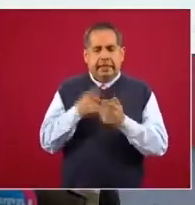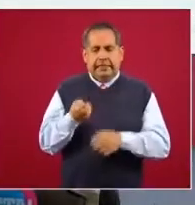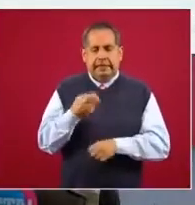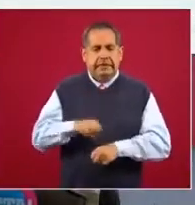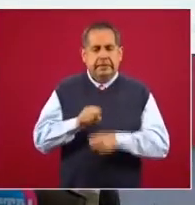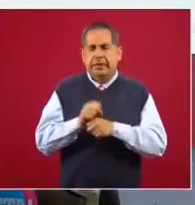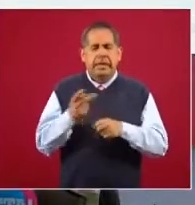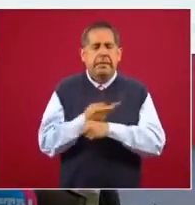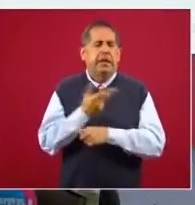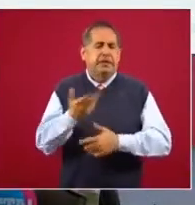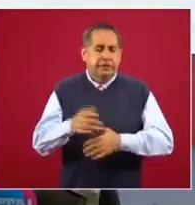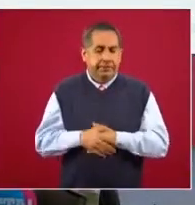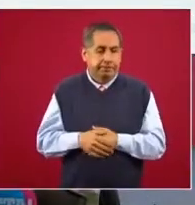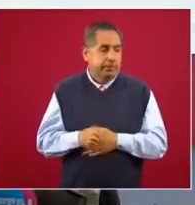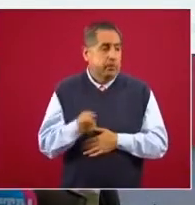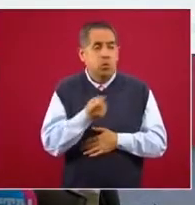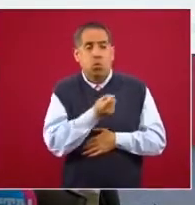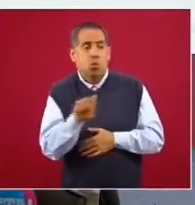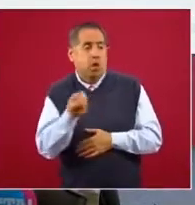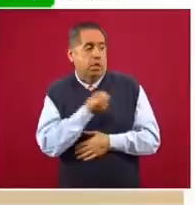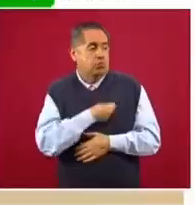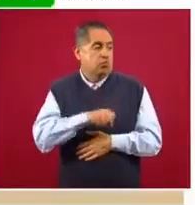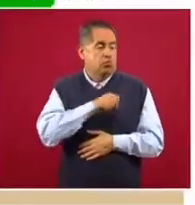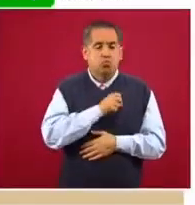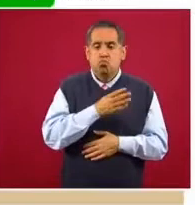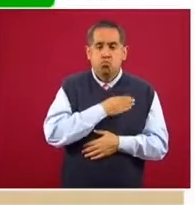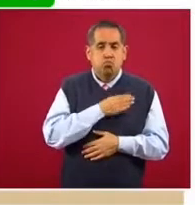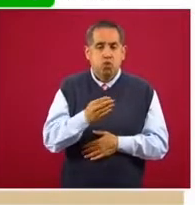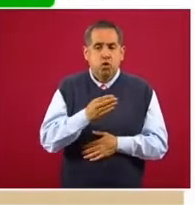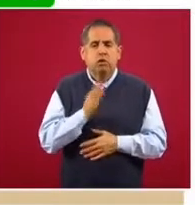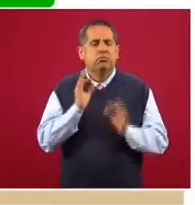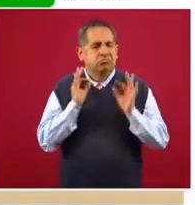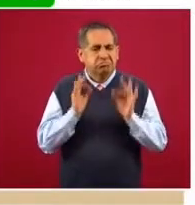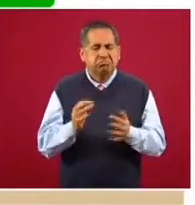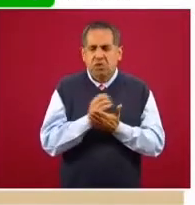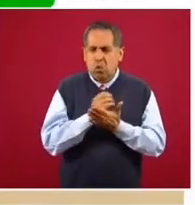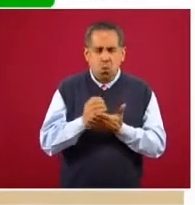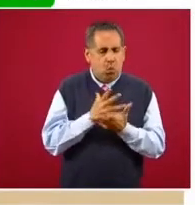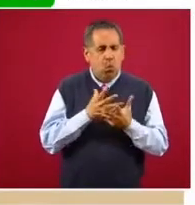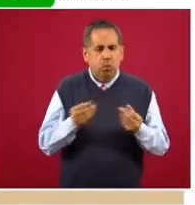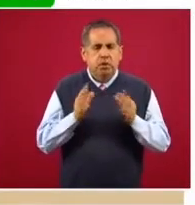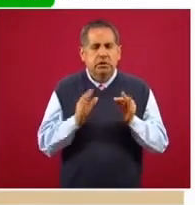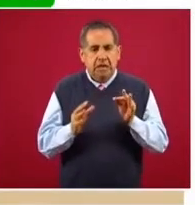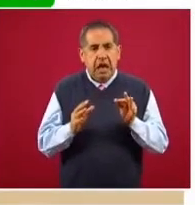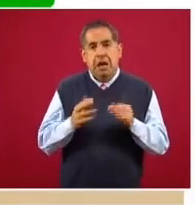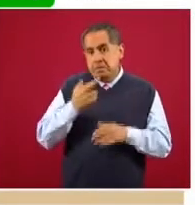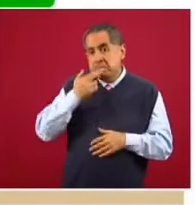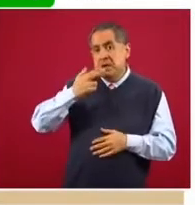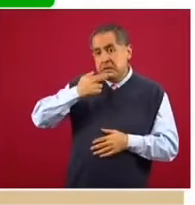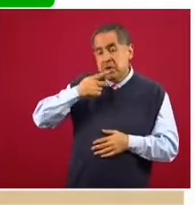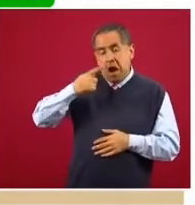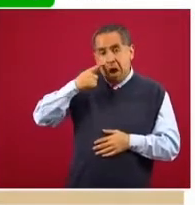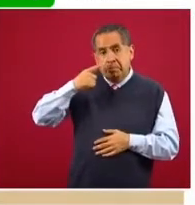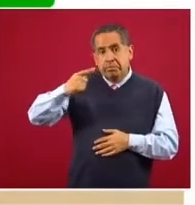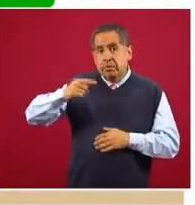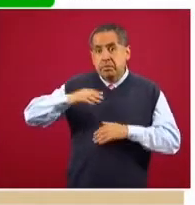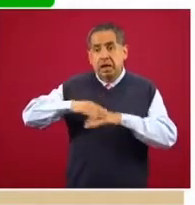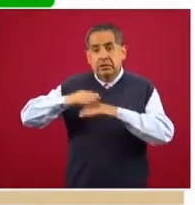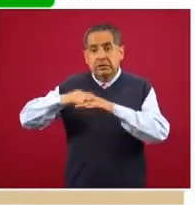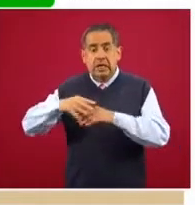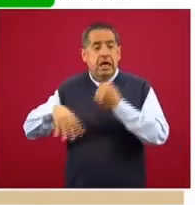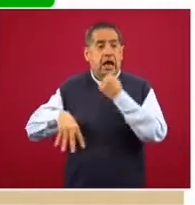semana. Las personas que se han recuperado también continúa en incremento su curva de estimados, hay un incremento de